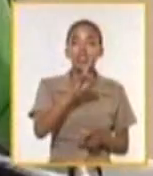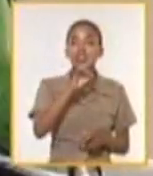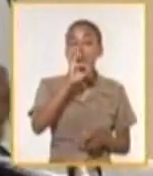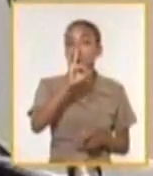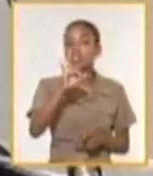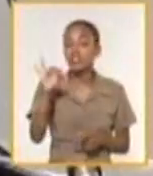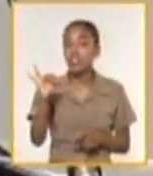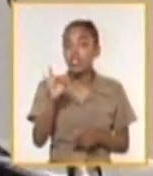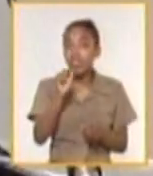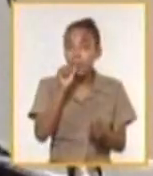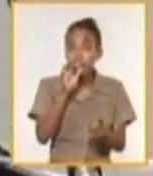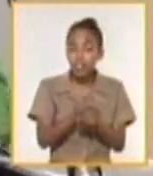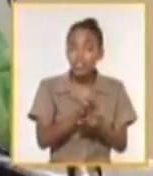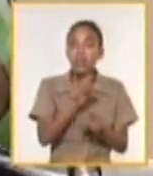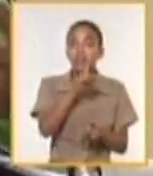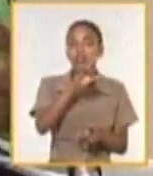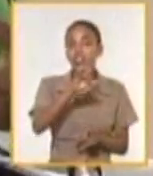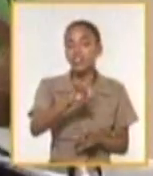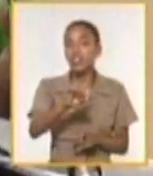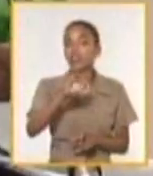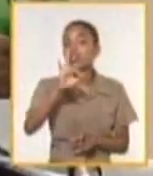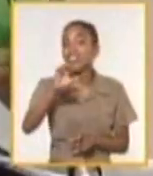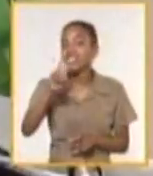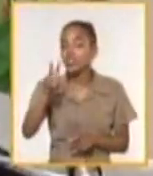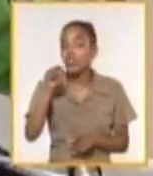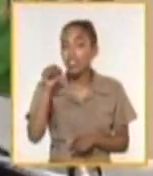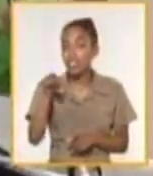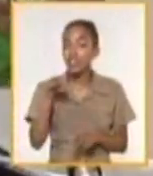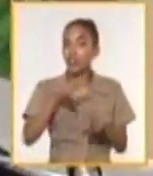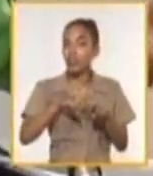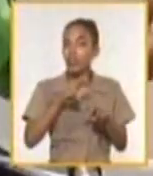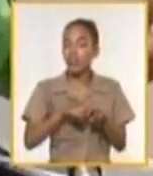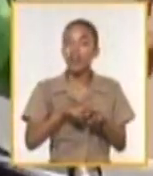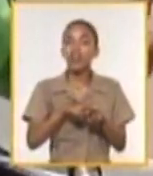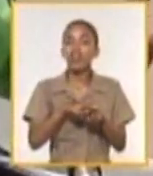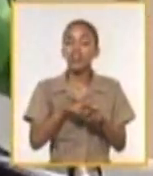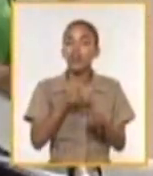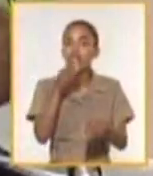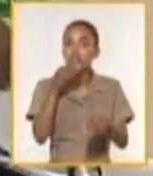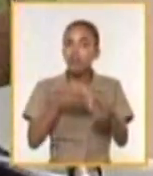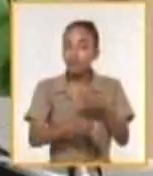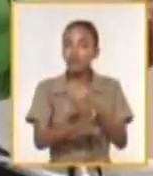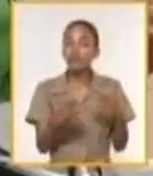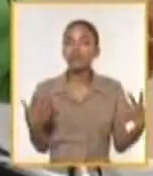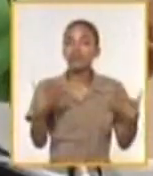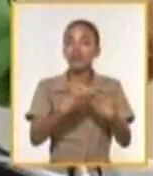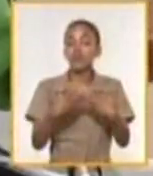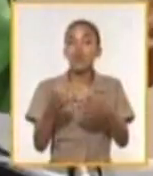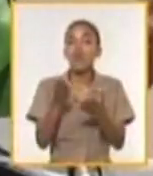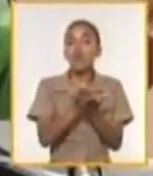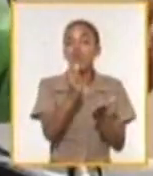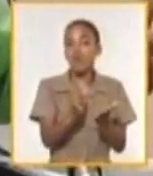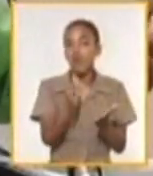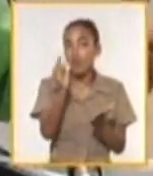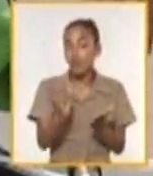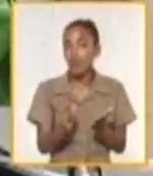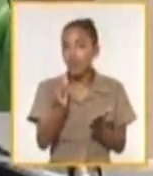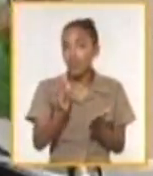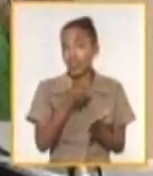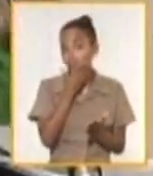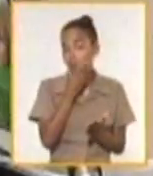desde 1972 Har está involucrado con la juventud cubana en los seminarios juveniles de estudios